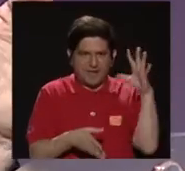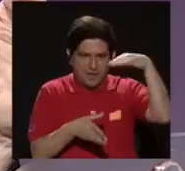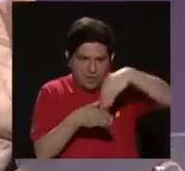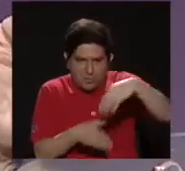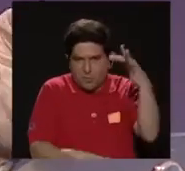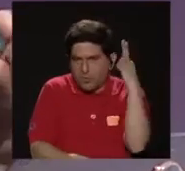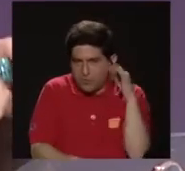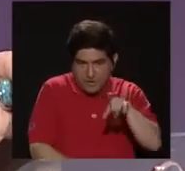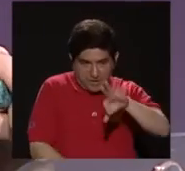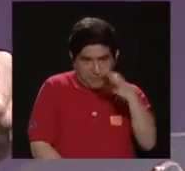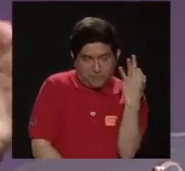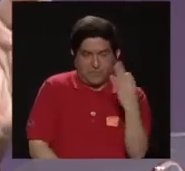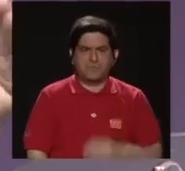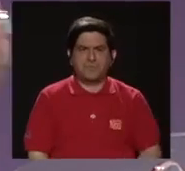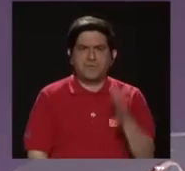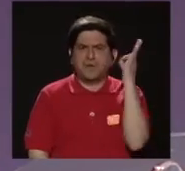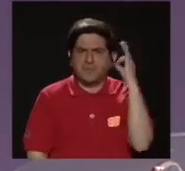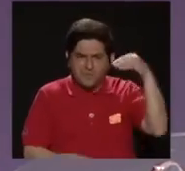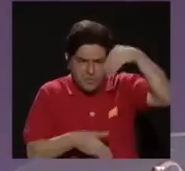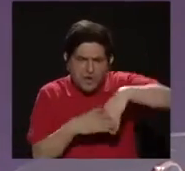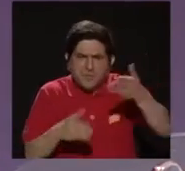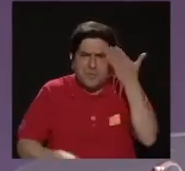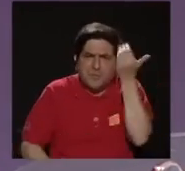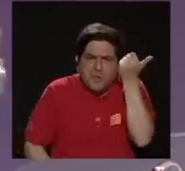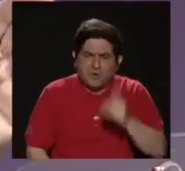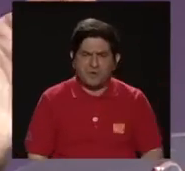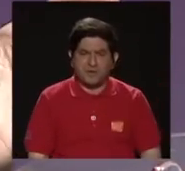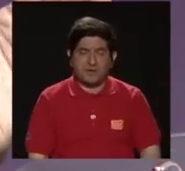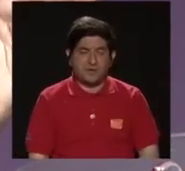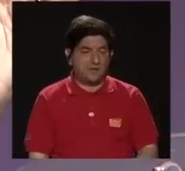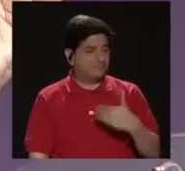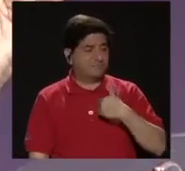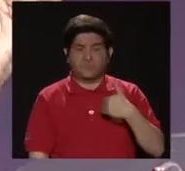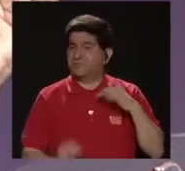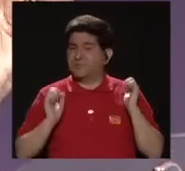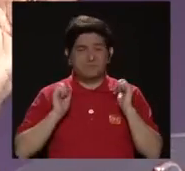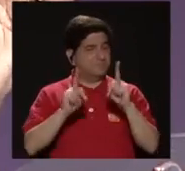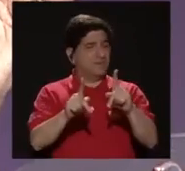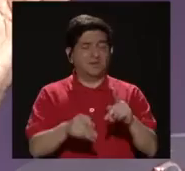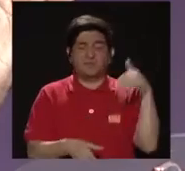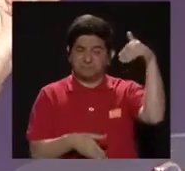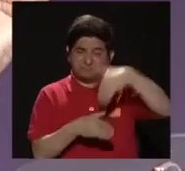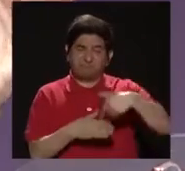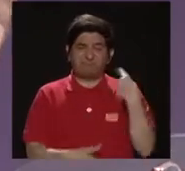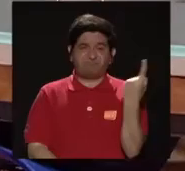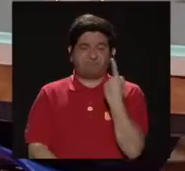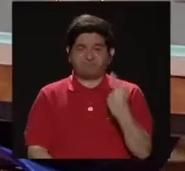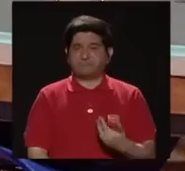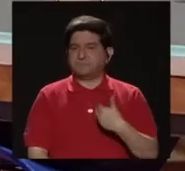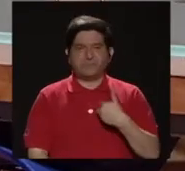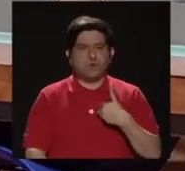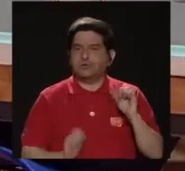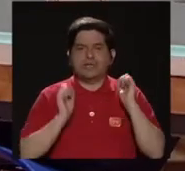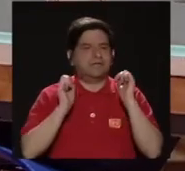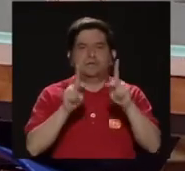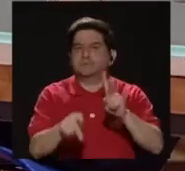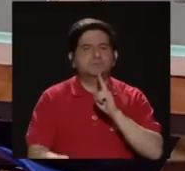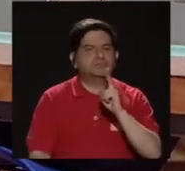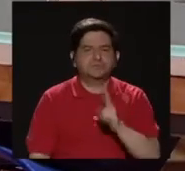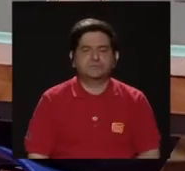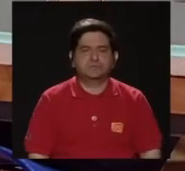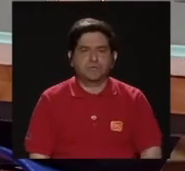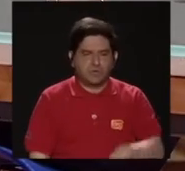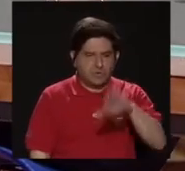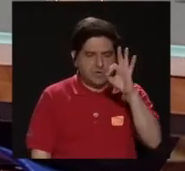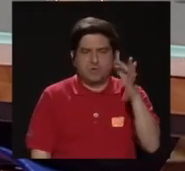así. ¿Y por qué las mujeres se involucran? Porque las mujeres no han tenido más posibilidad que involucrarse, no les han dado la oportunidad de encontrar